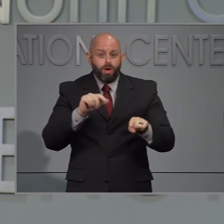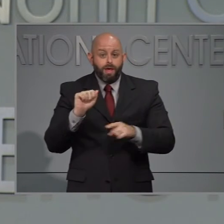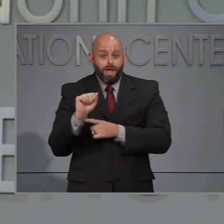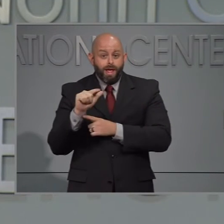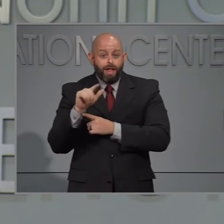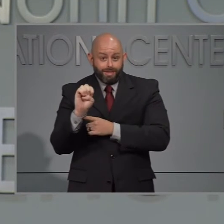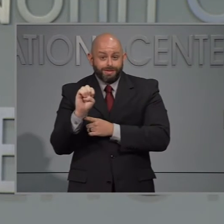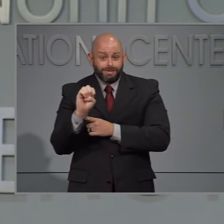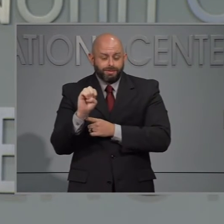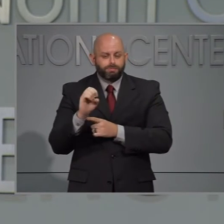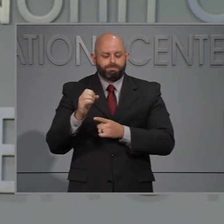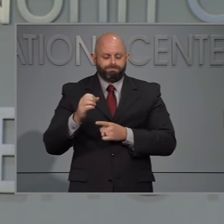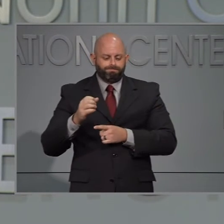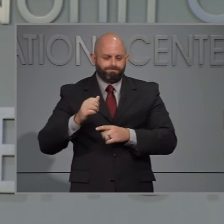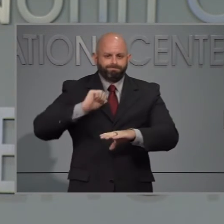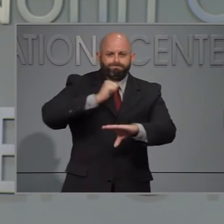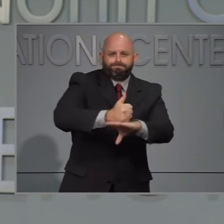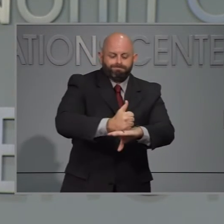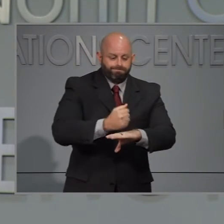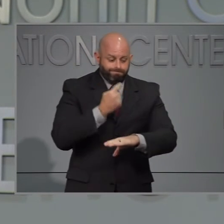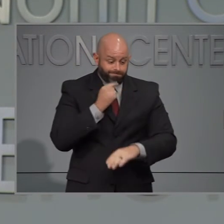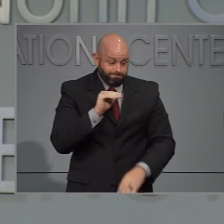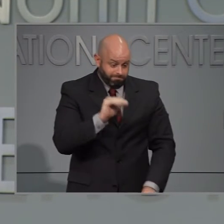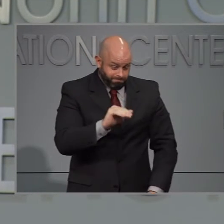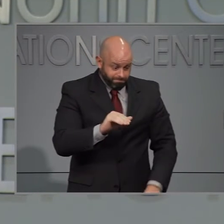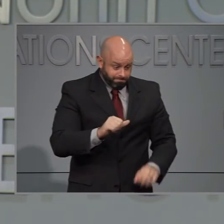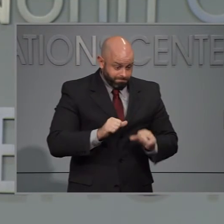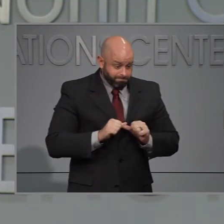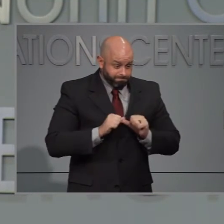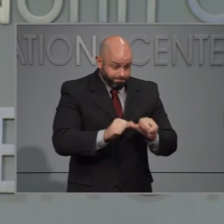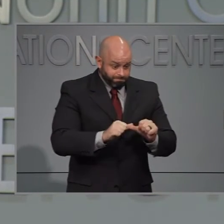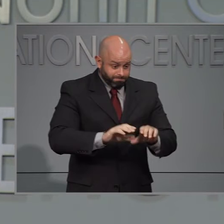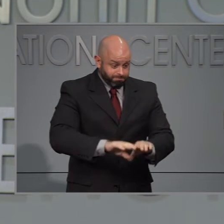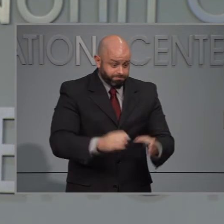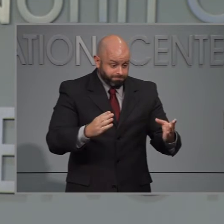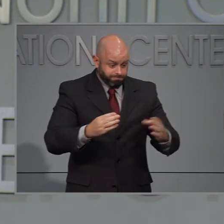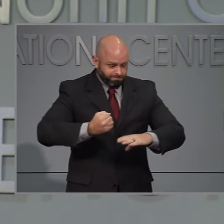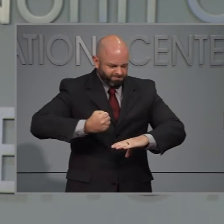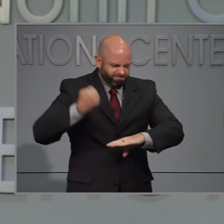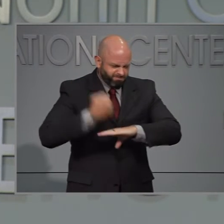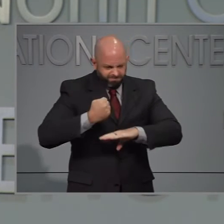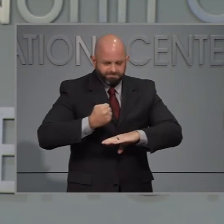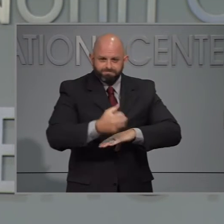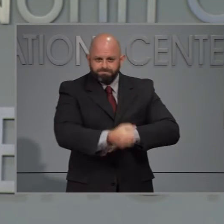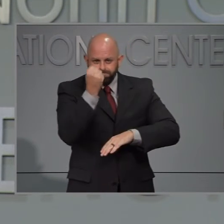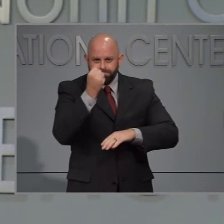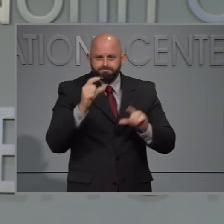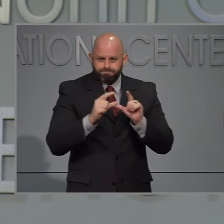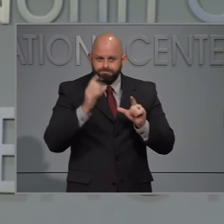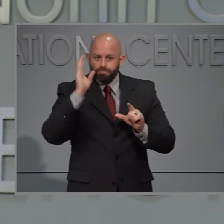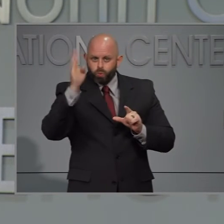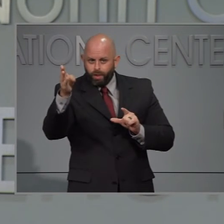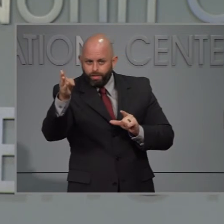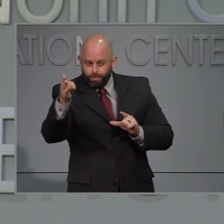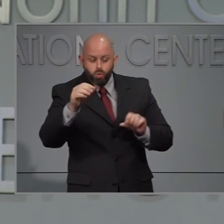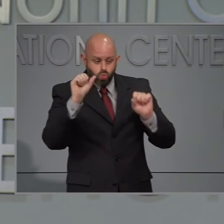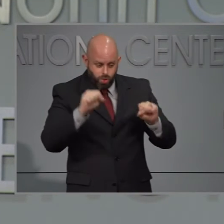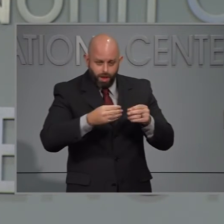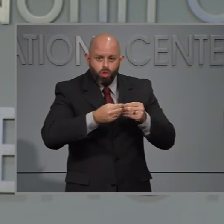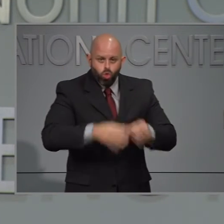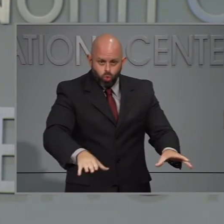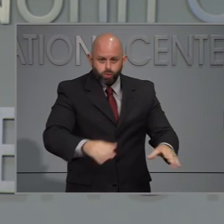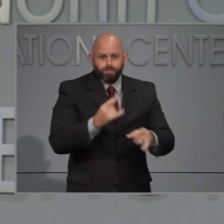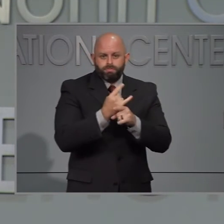tomaron pasos. Y si ustedes están infringiendo las reglas, ustedes pueden perder su